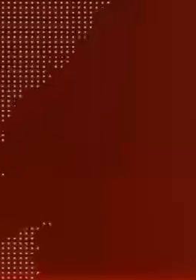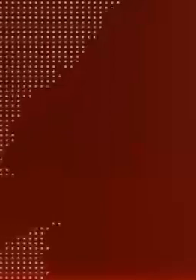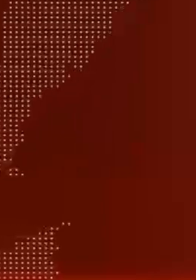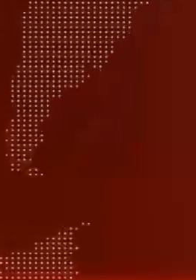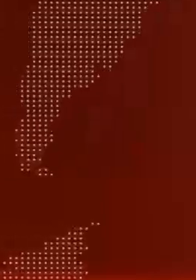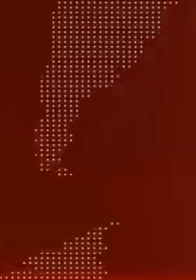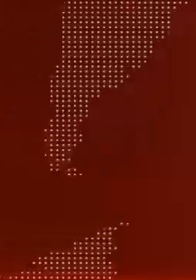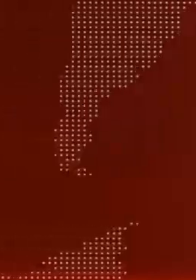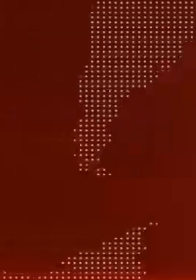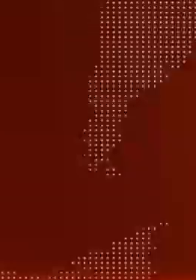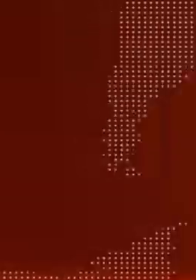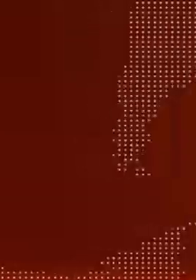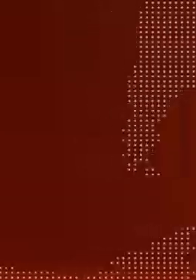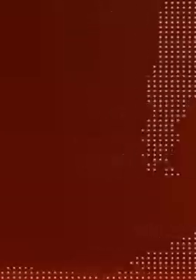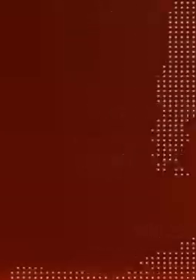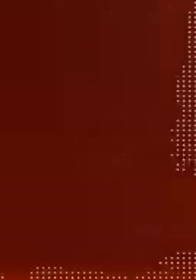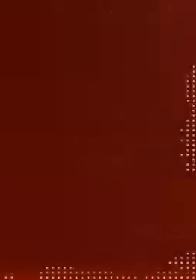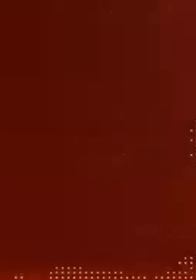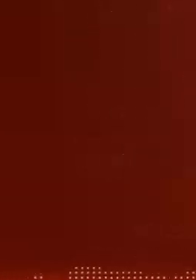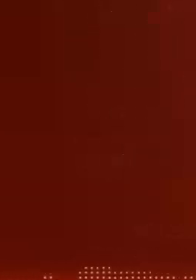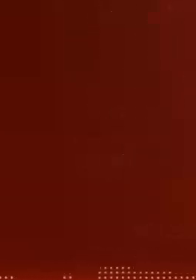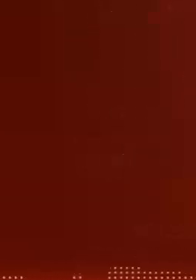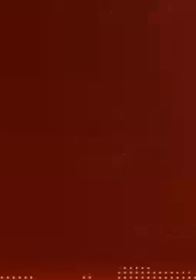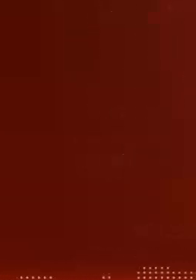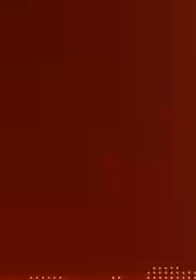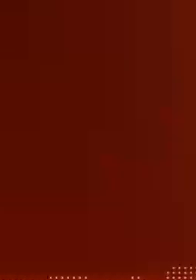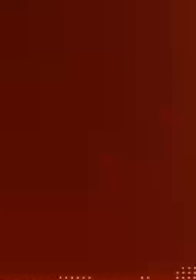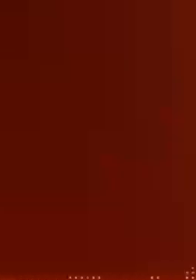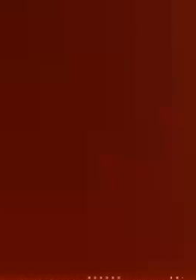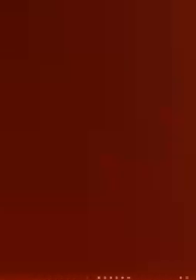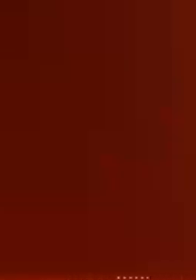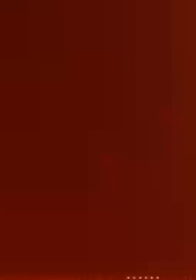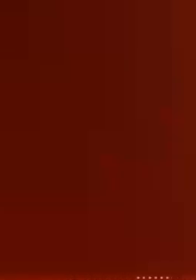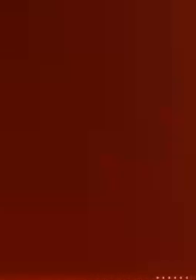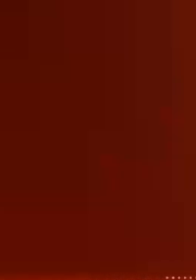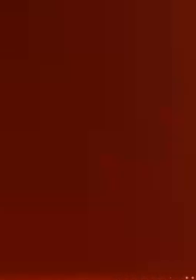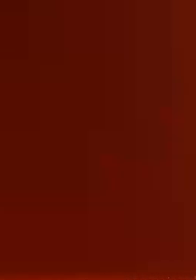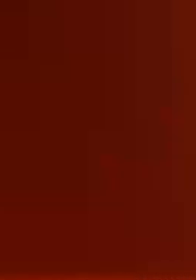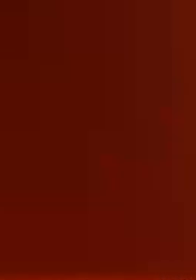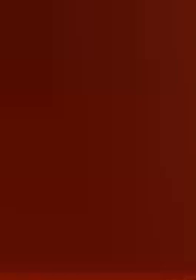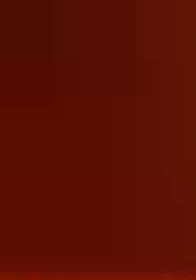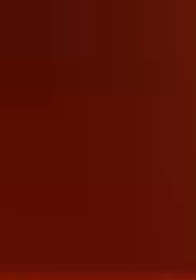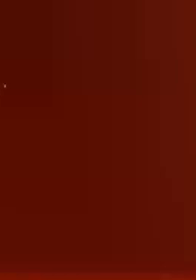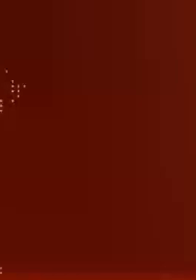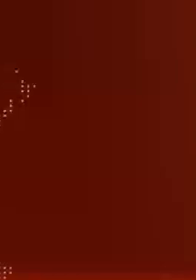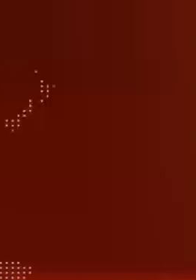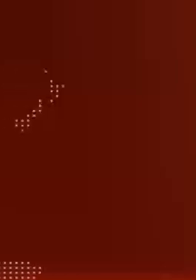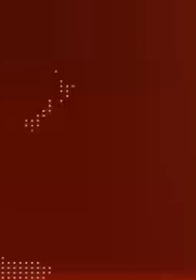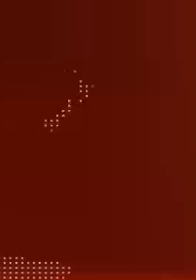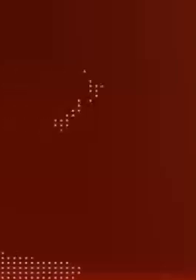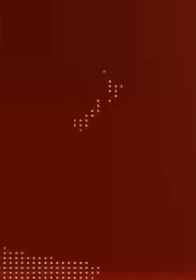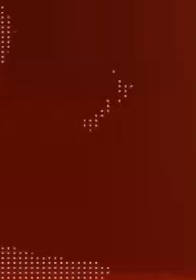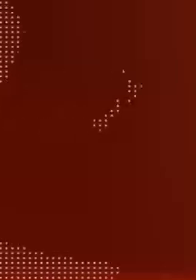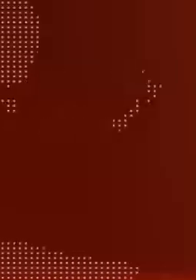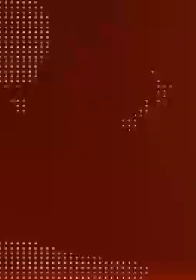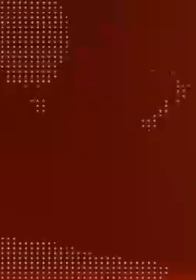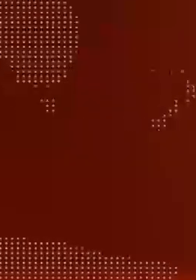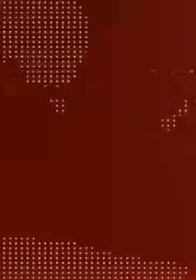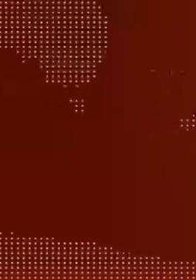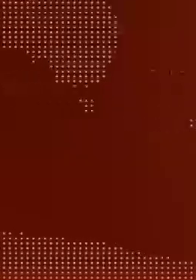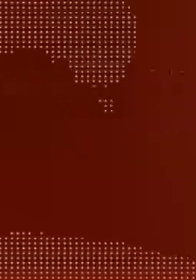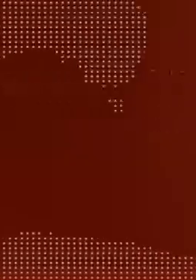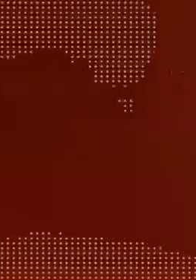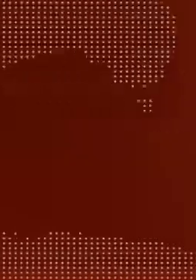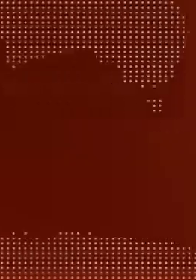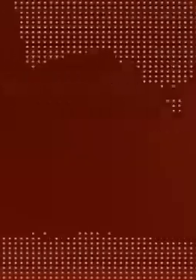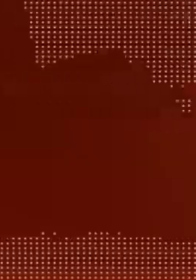video más. Y ahí estamos viendo. Por favor, si no te has suscrito al canal, suscríbete, dale por ahí un like y activa la campanita en